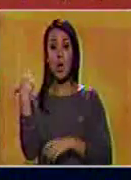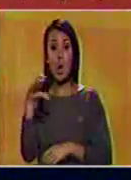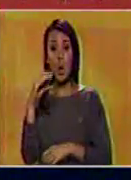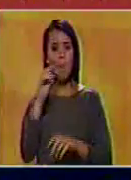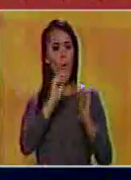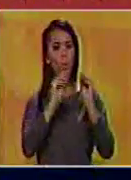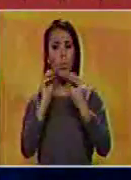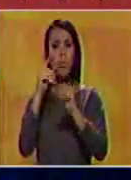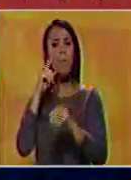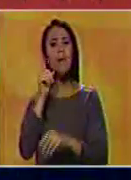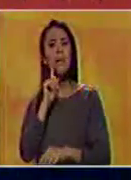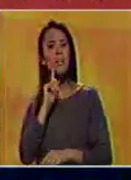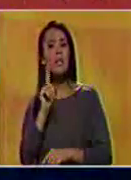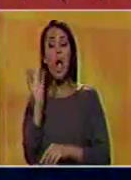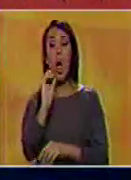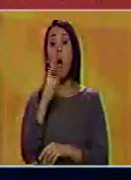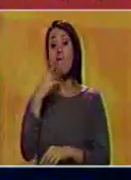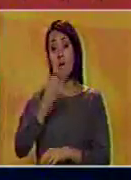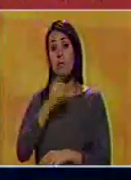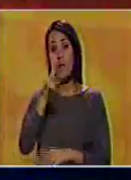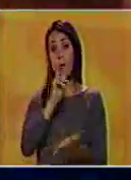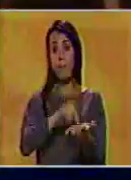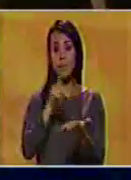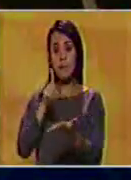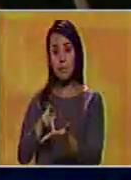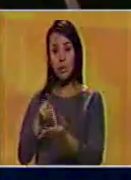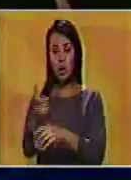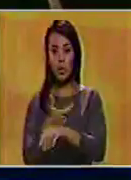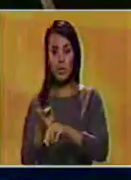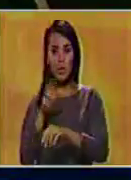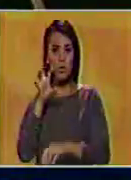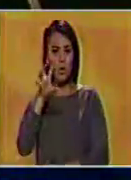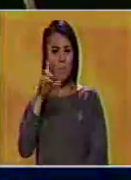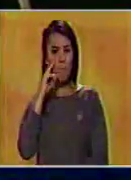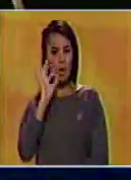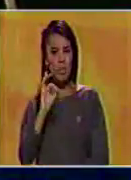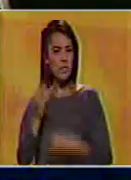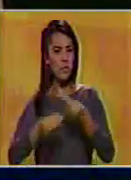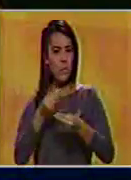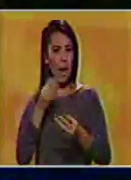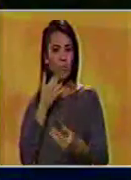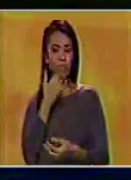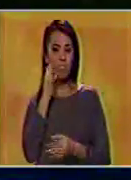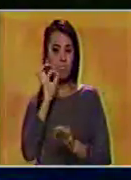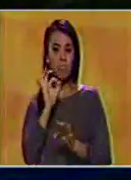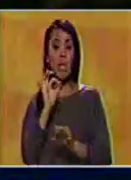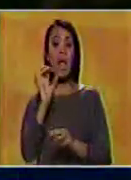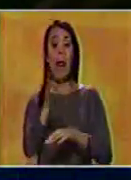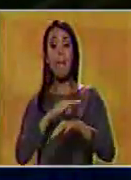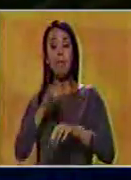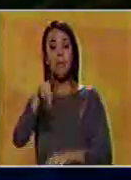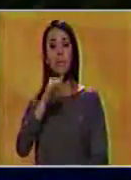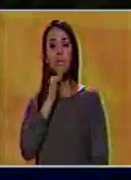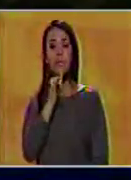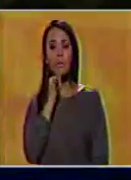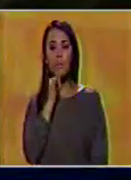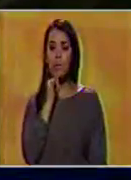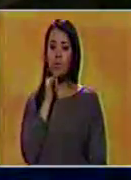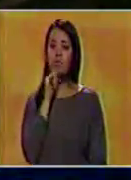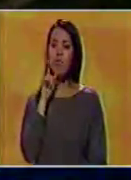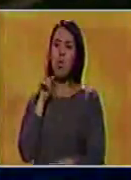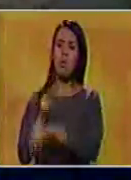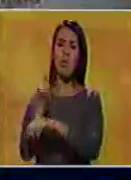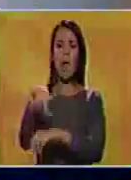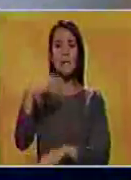que desmientan un señal en qué participación tuvo el gobierno de ese país en el suceso el ministro reiteró la acusación contra el ex